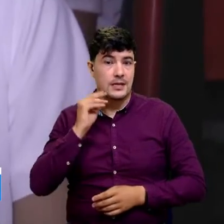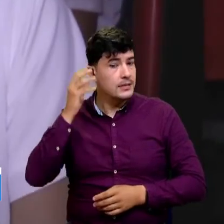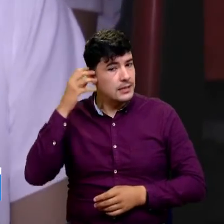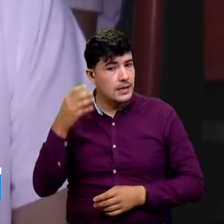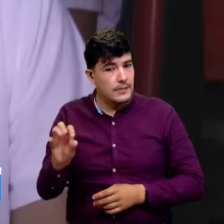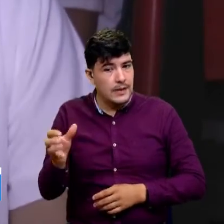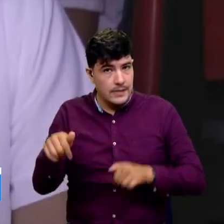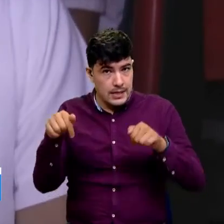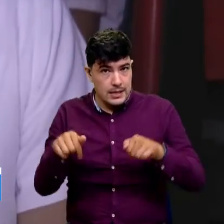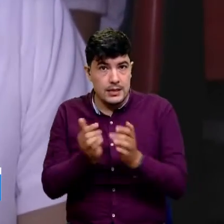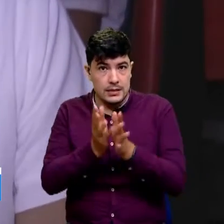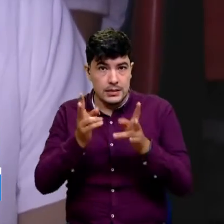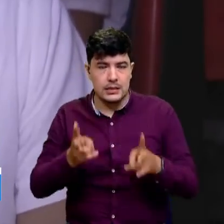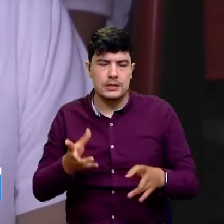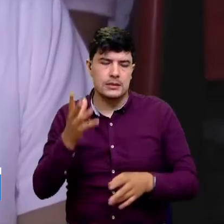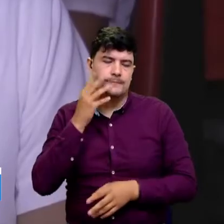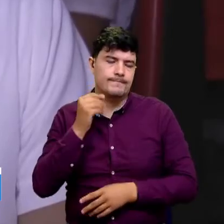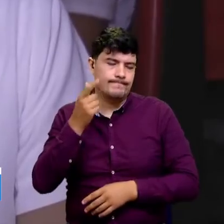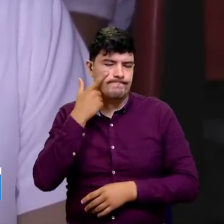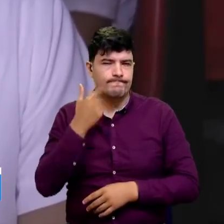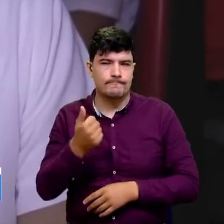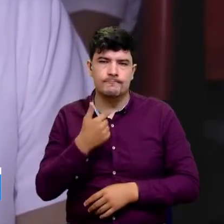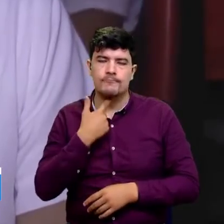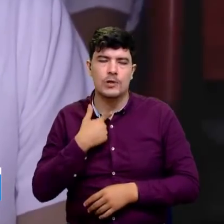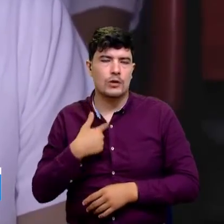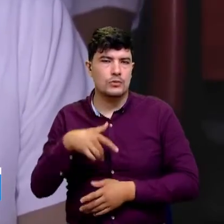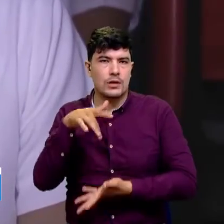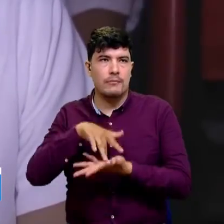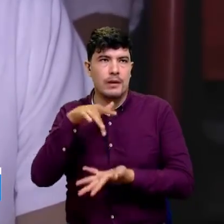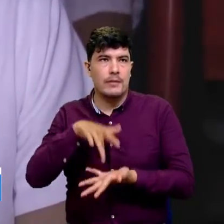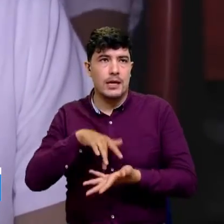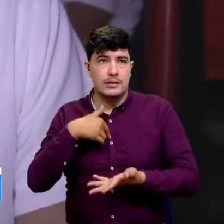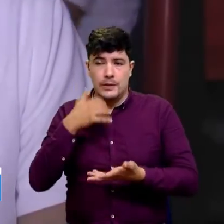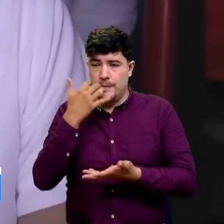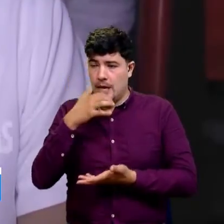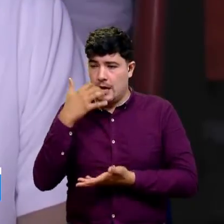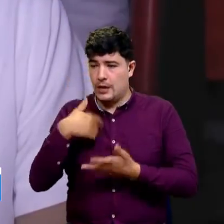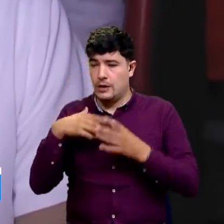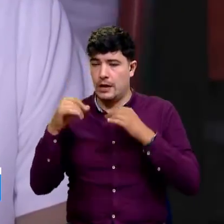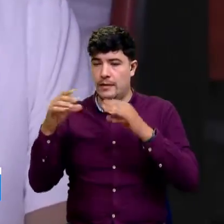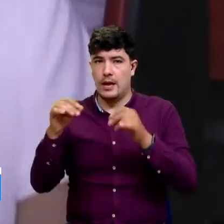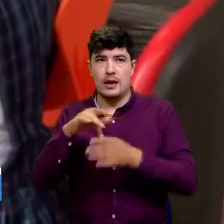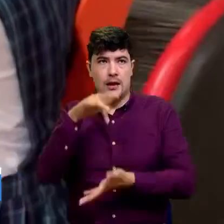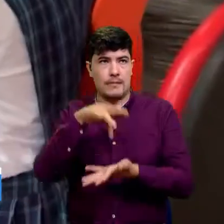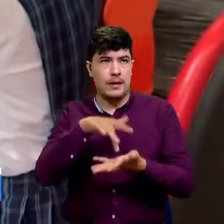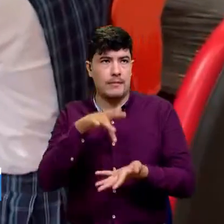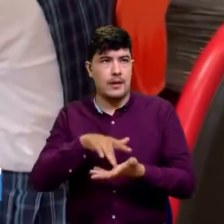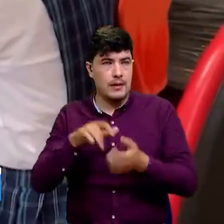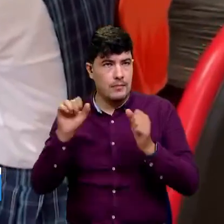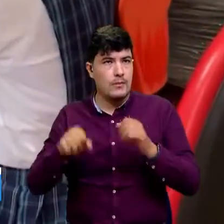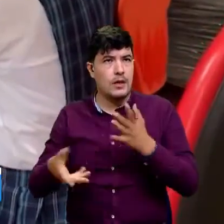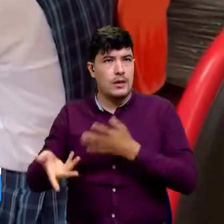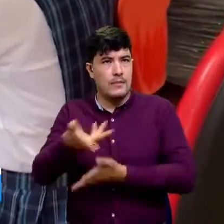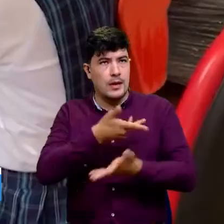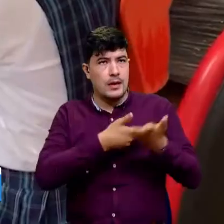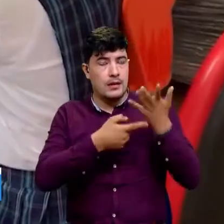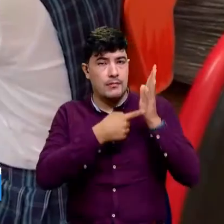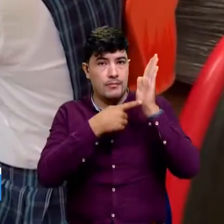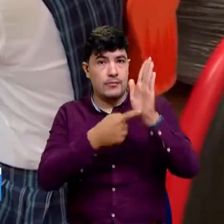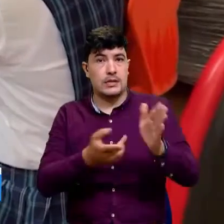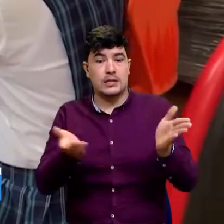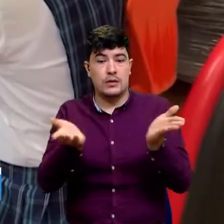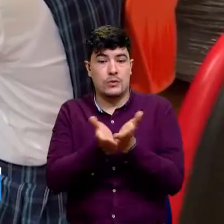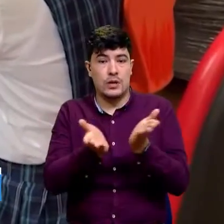muy chévere por qué esto demuestra que la educación y la